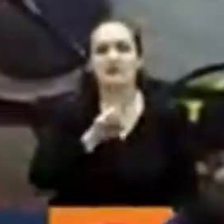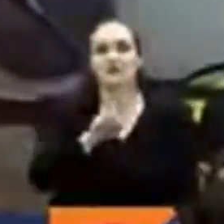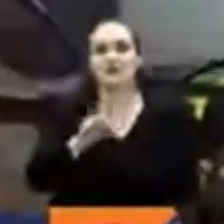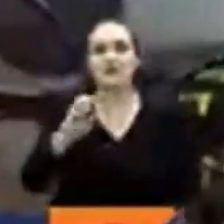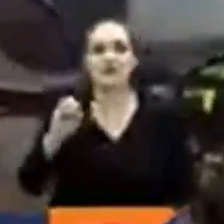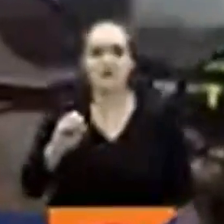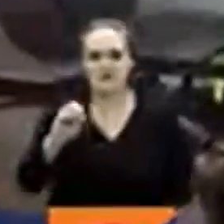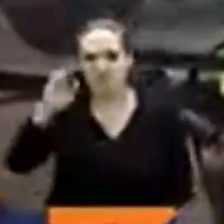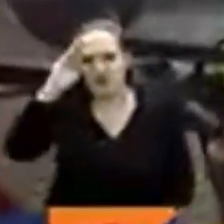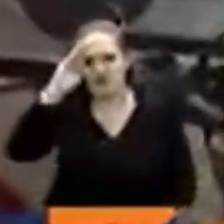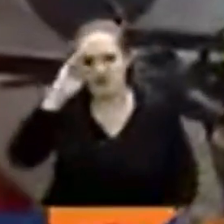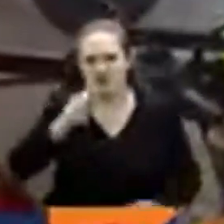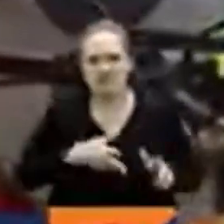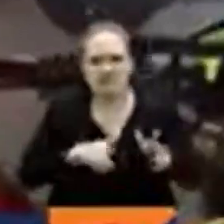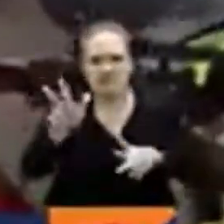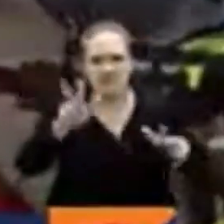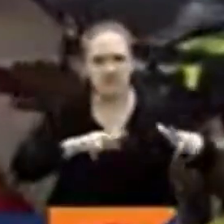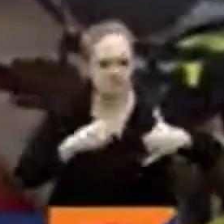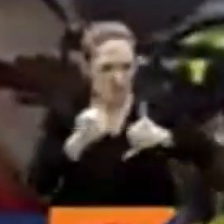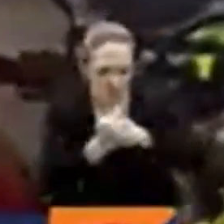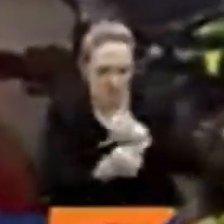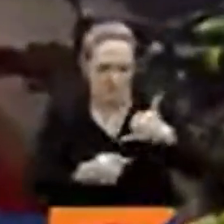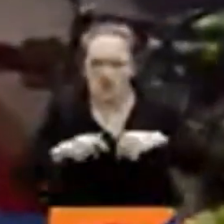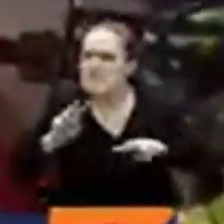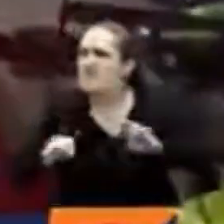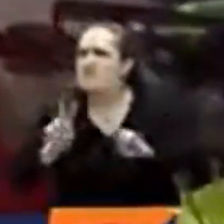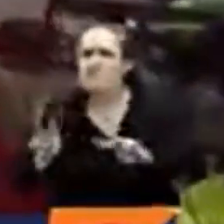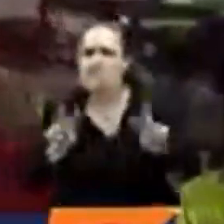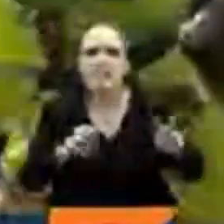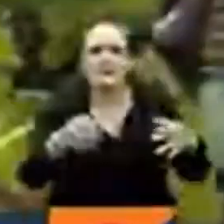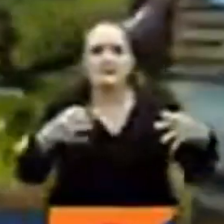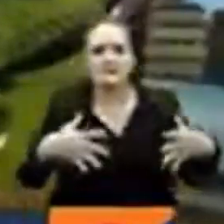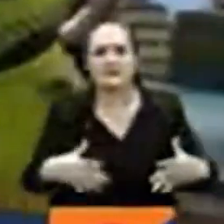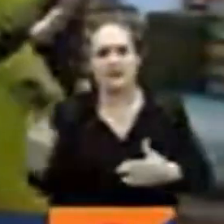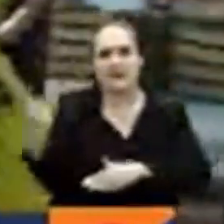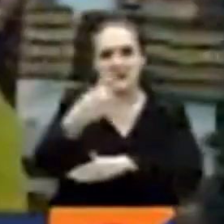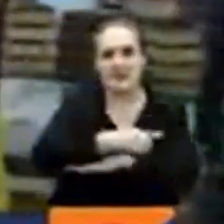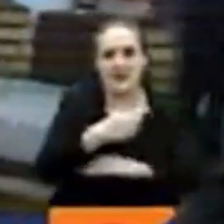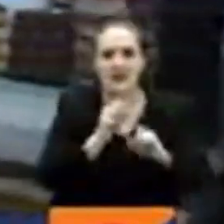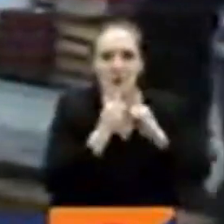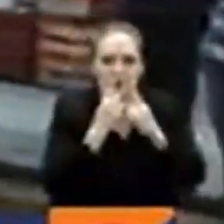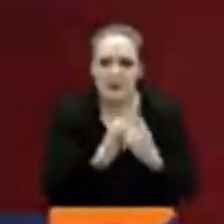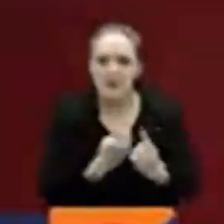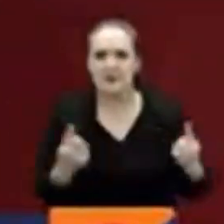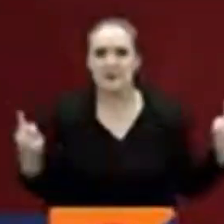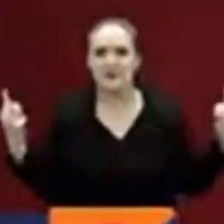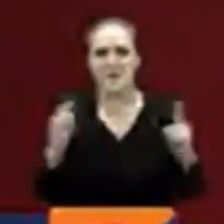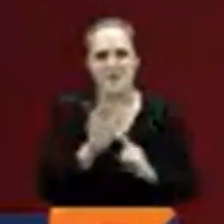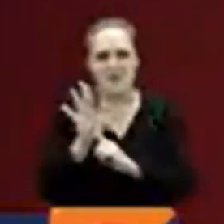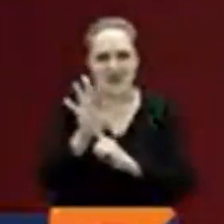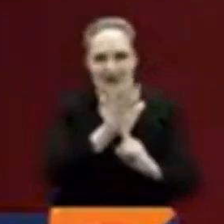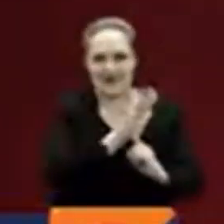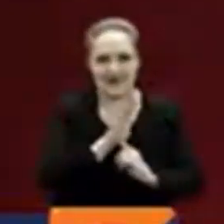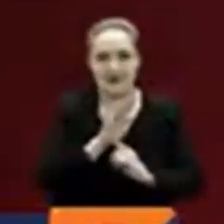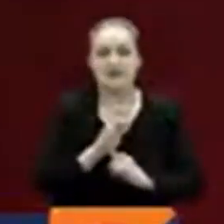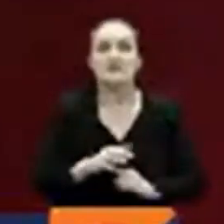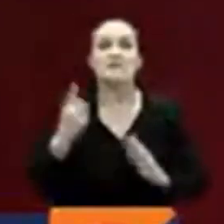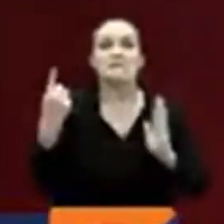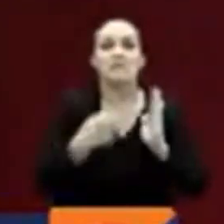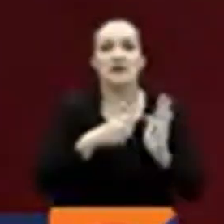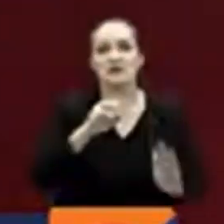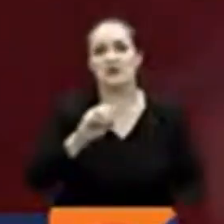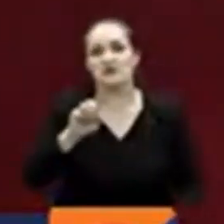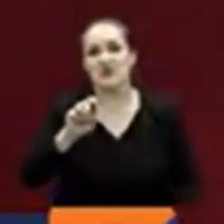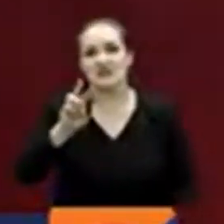uniformados estuvieron desplegados en el país para garantizar la seguridad del Día de Velitas. Se registraron 1.068 casos por violencia intrafamiliar y se